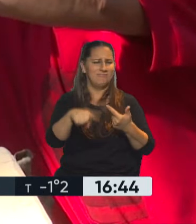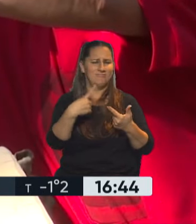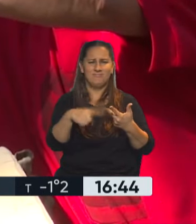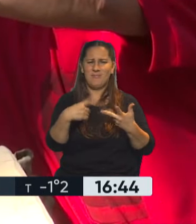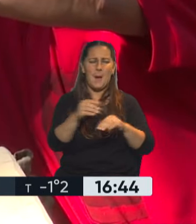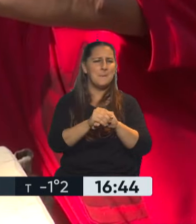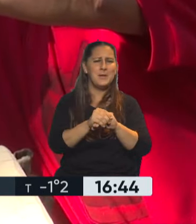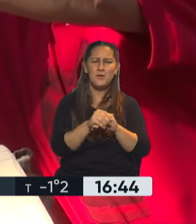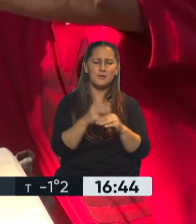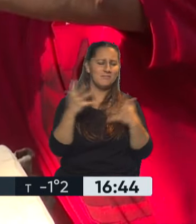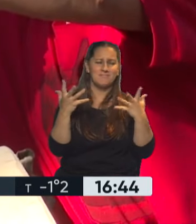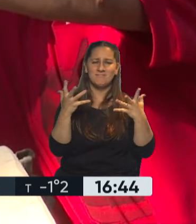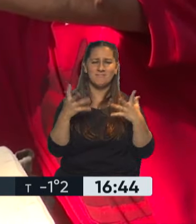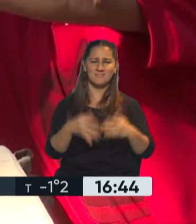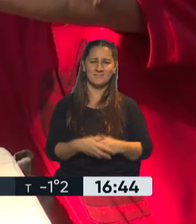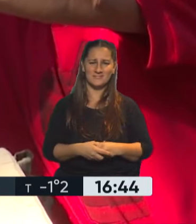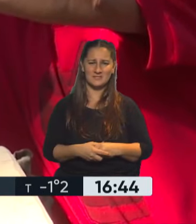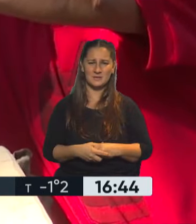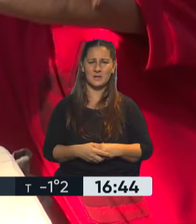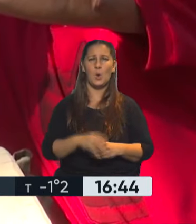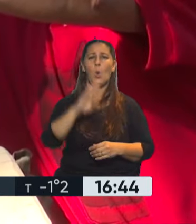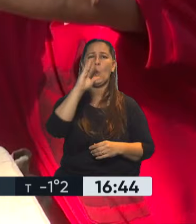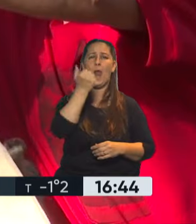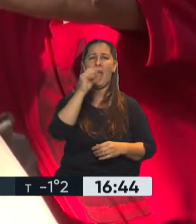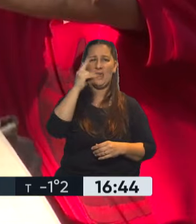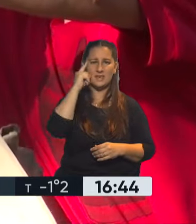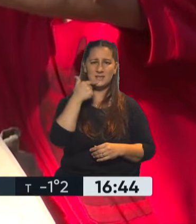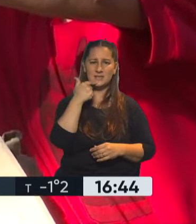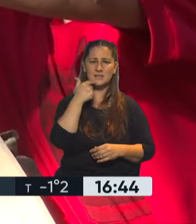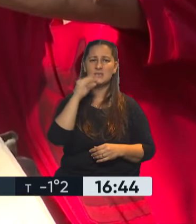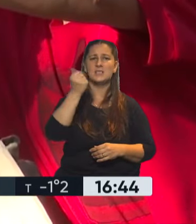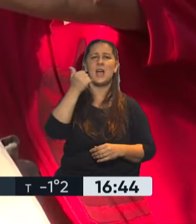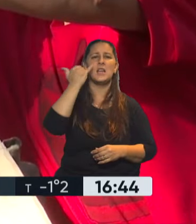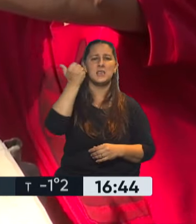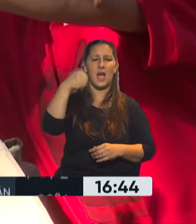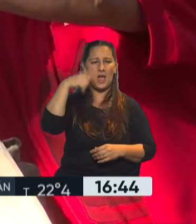amigos músicos, y bueno, como Rubén Blade, Chayanne,